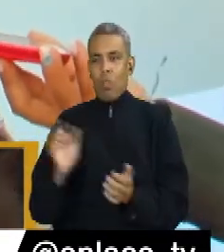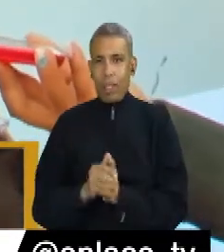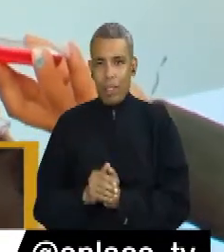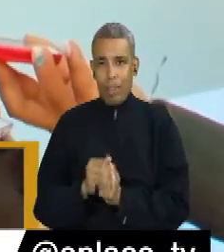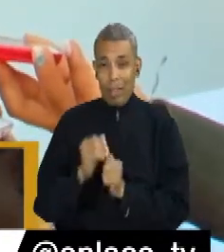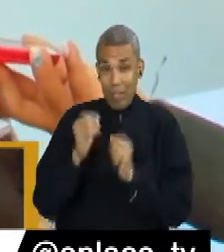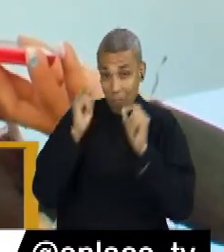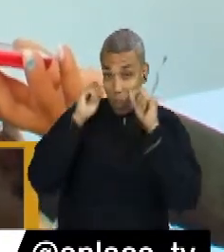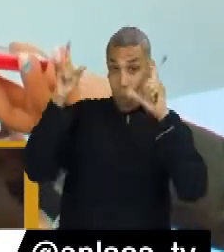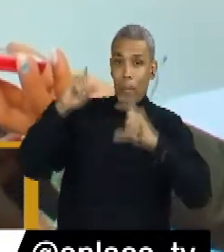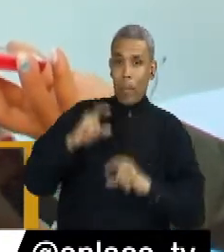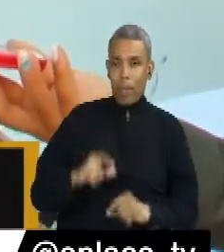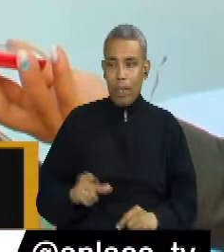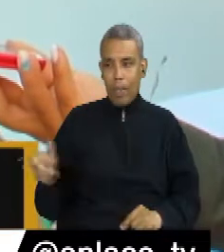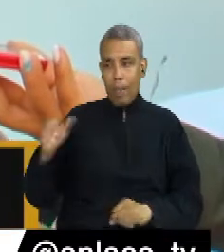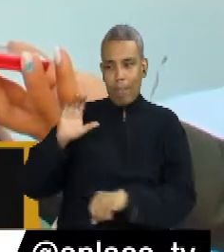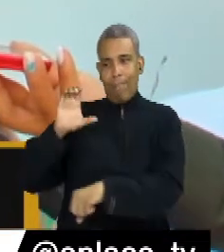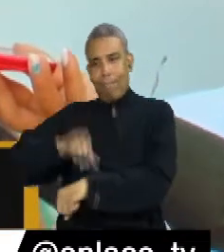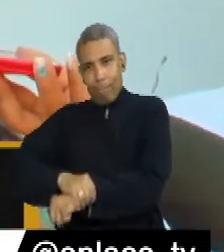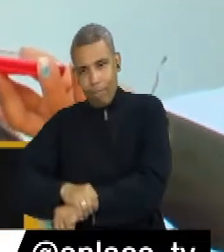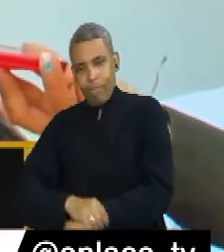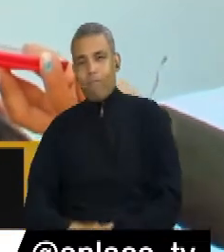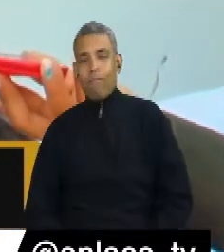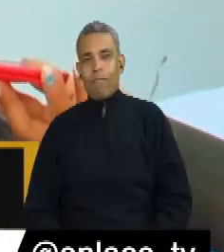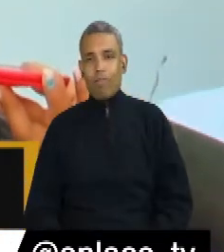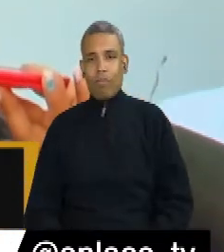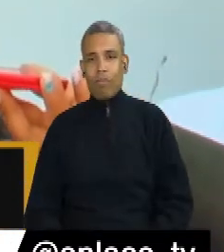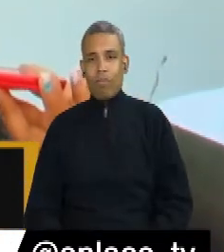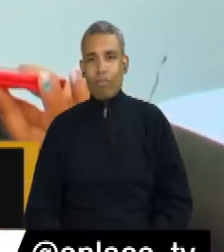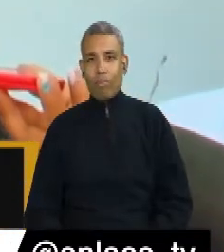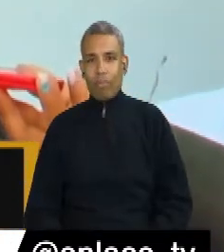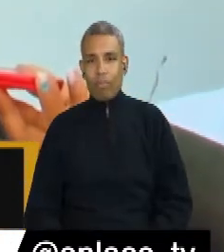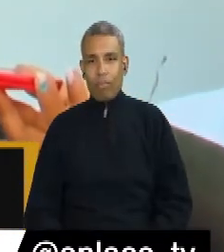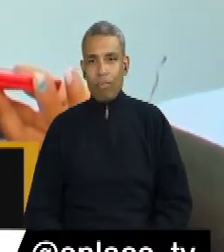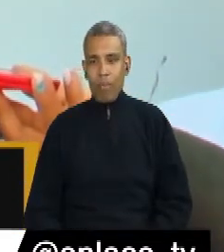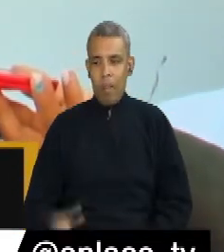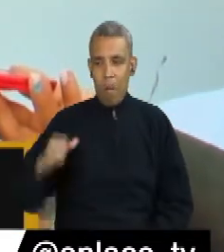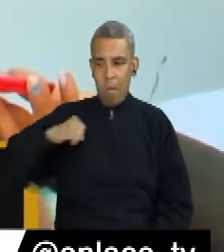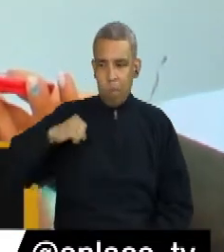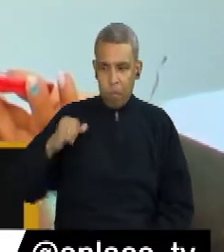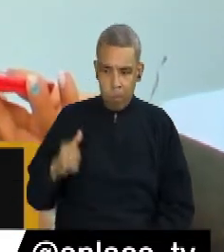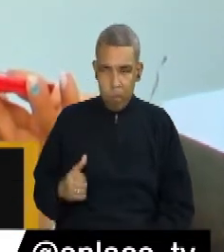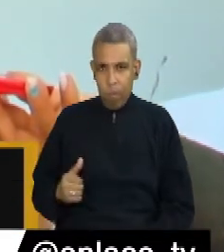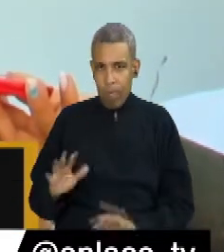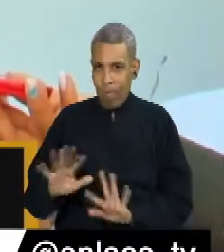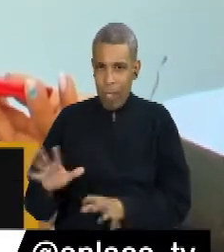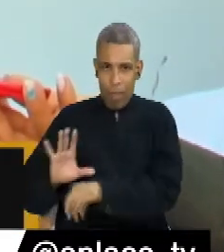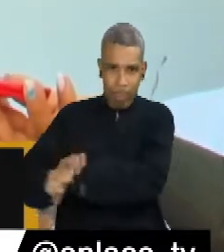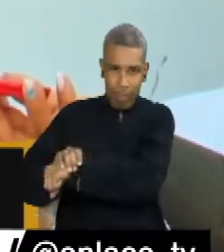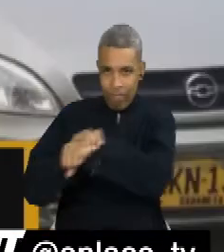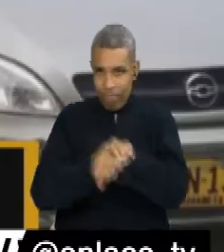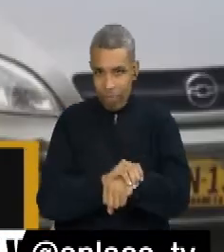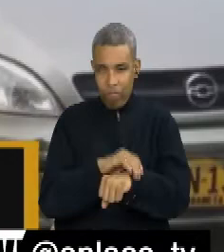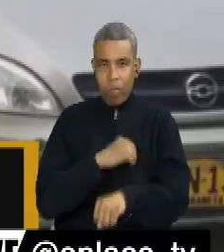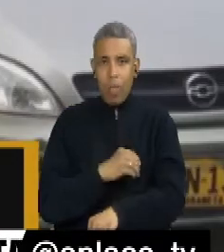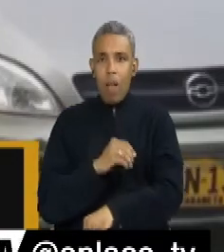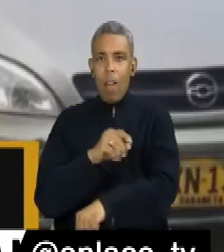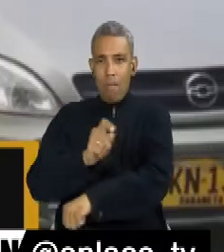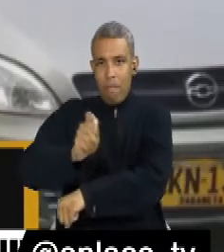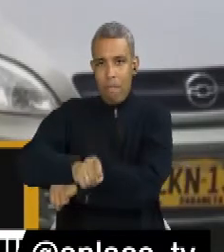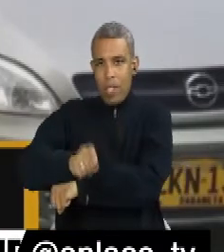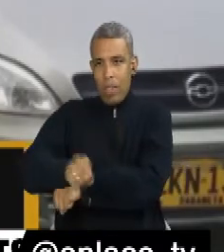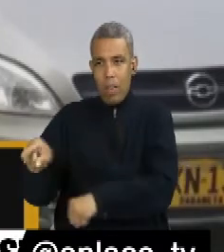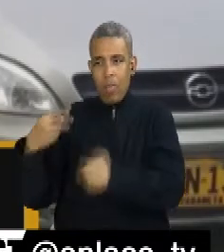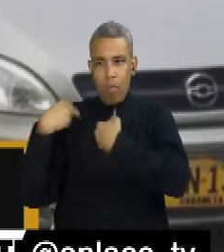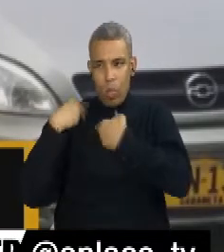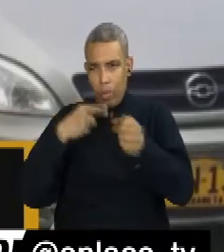estupefacientes, aproximadamente con 50 dosis de marihuana. Esta persona es capturada y llevada a recaudo judicial ante la Fiscalía General de la Nación. Las autoridades hicieron